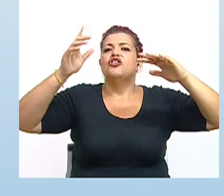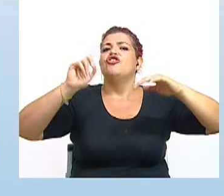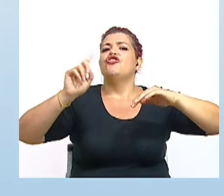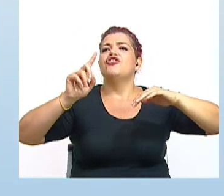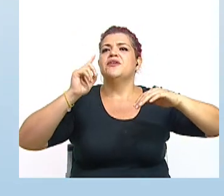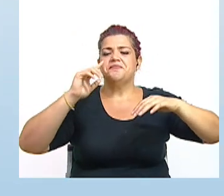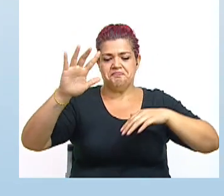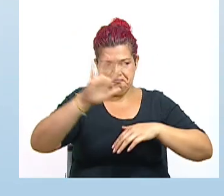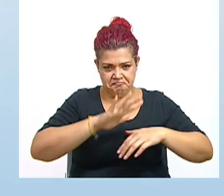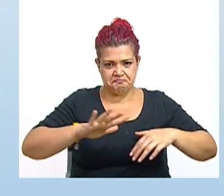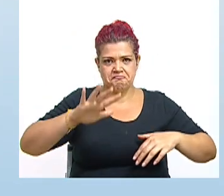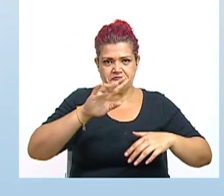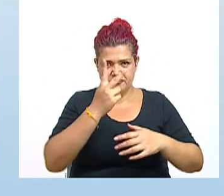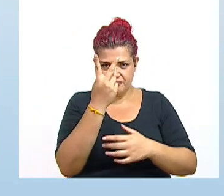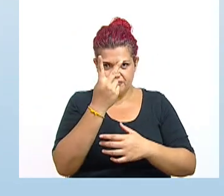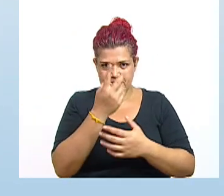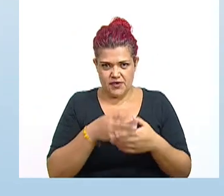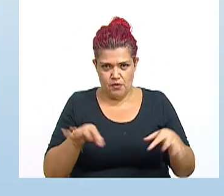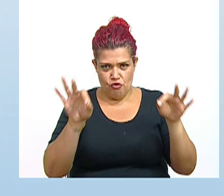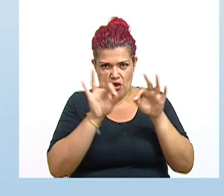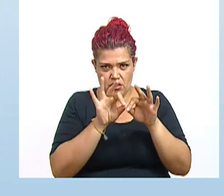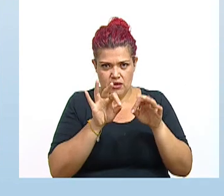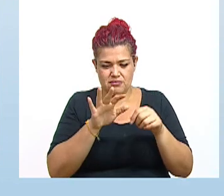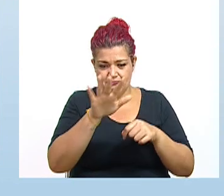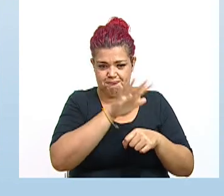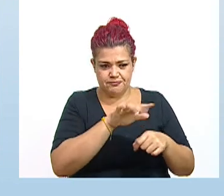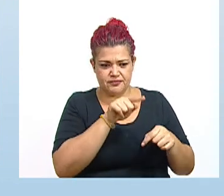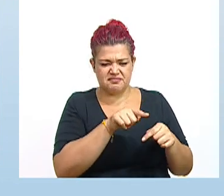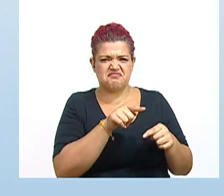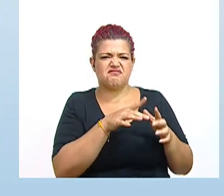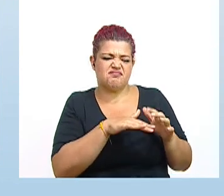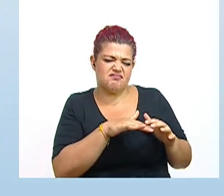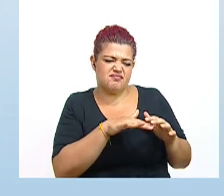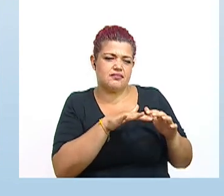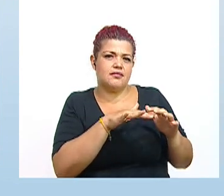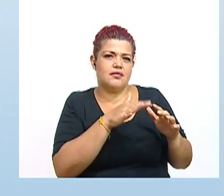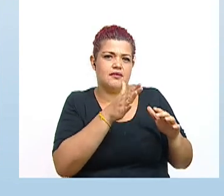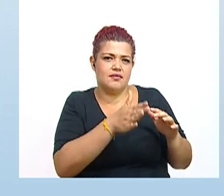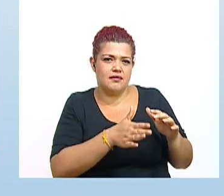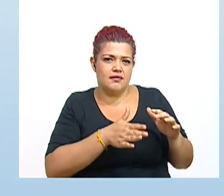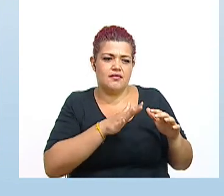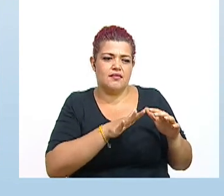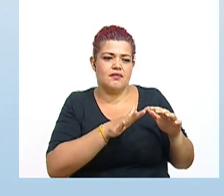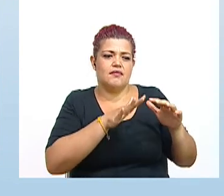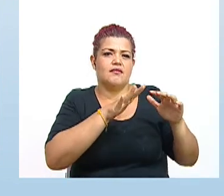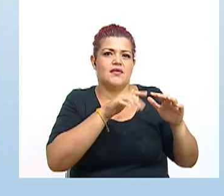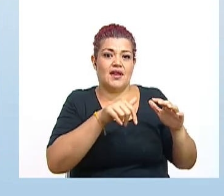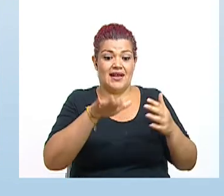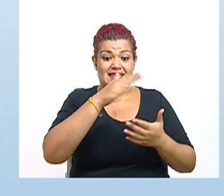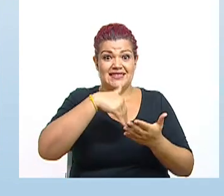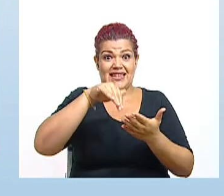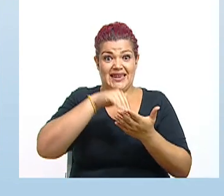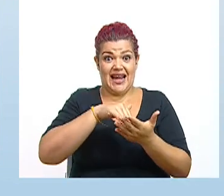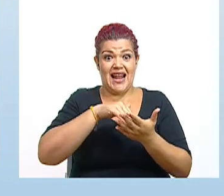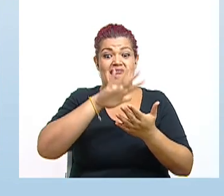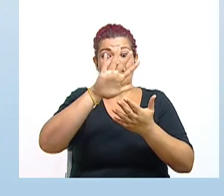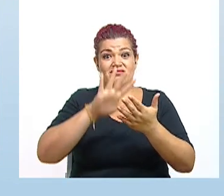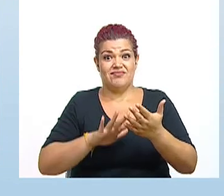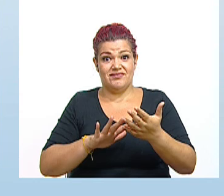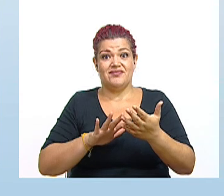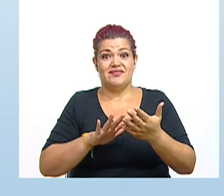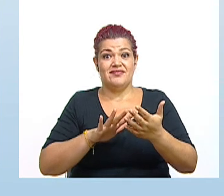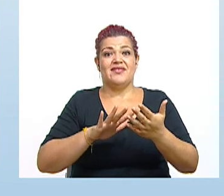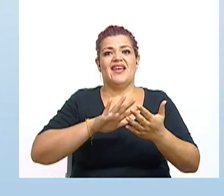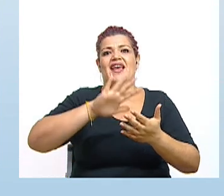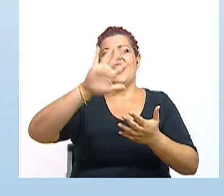áreas muy importantes. Una que sufre inundaciones lentas, inundaciones de llanura, en el Pacífico Central y en la vertiente del